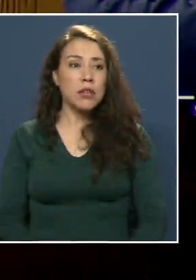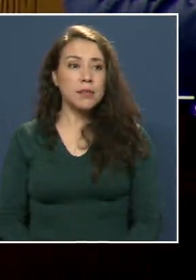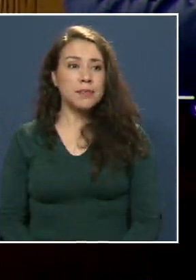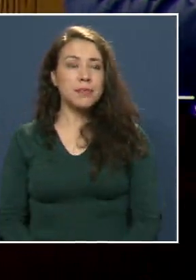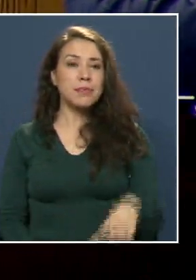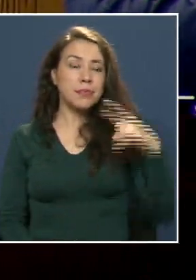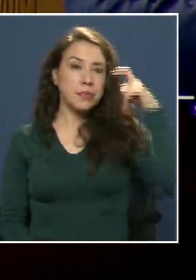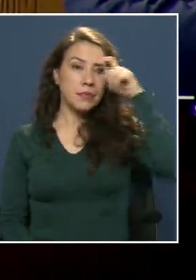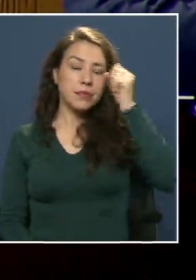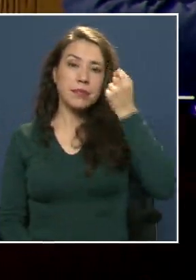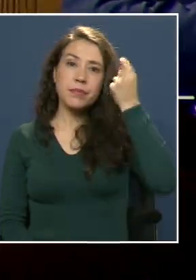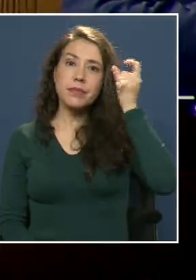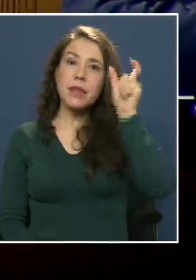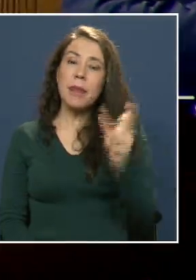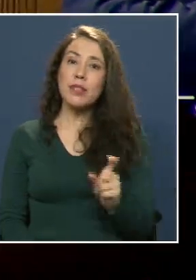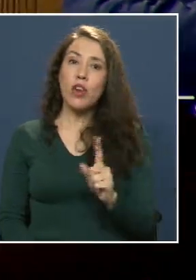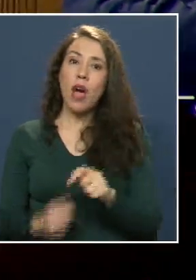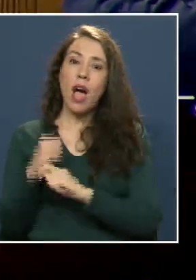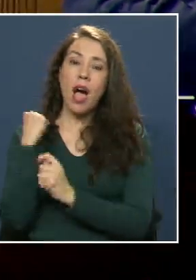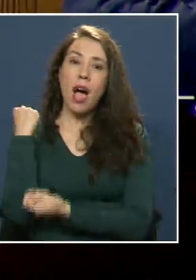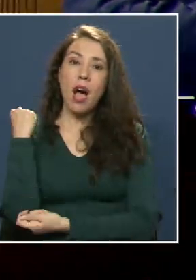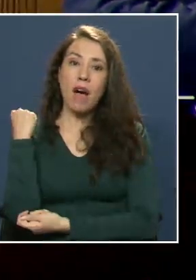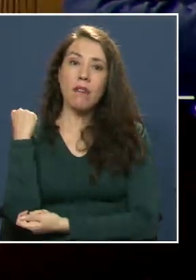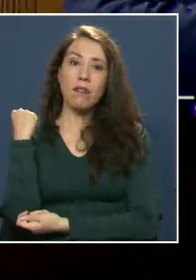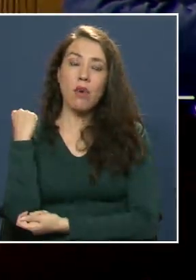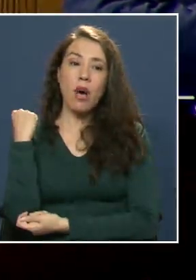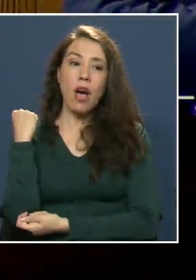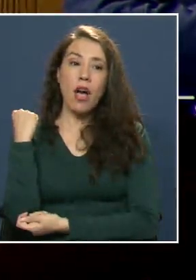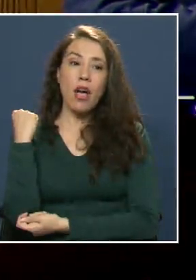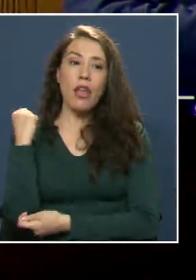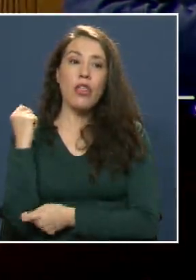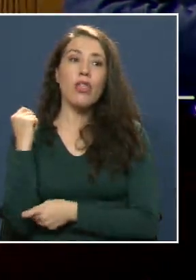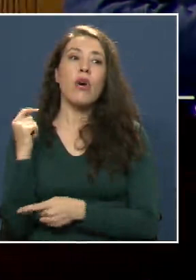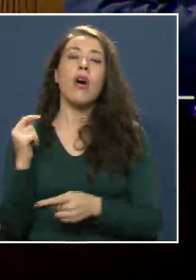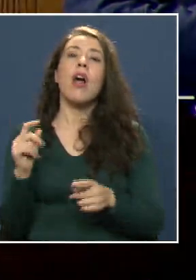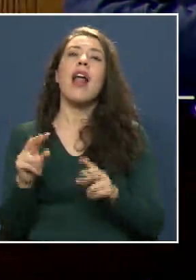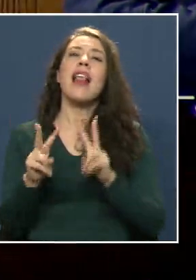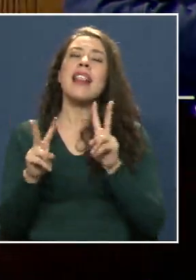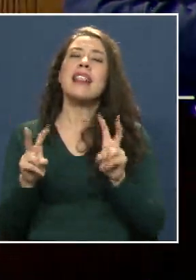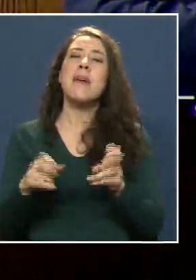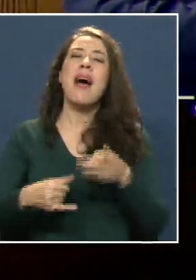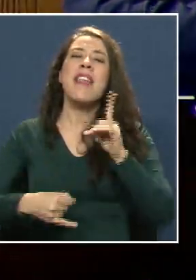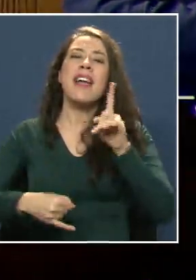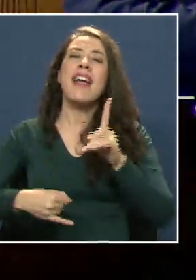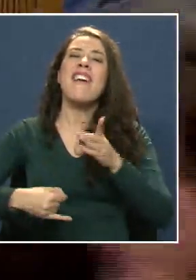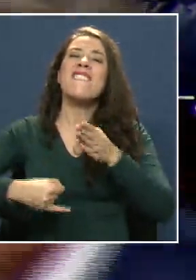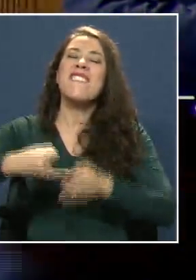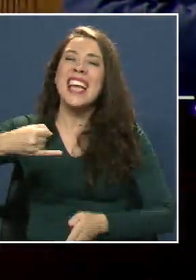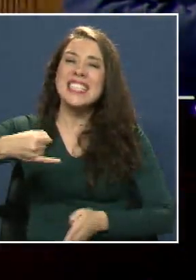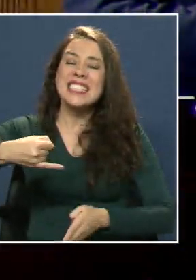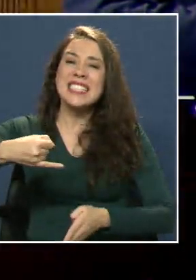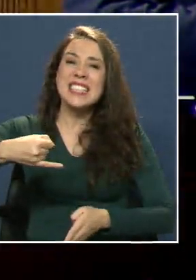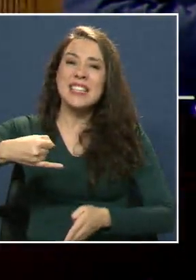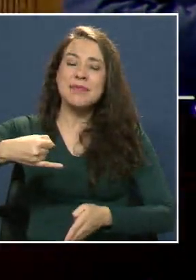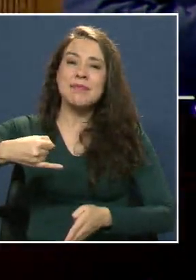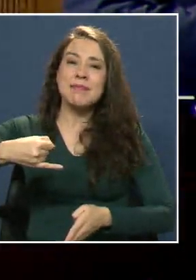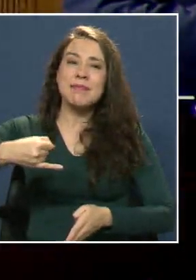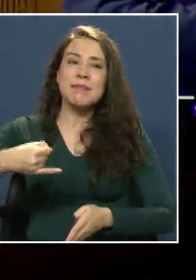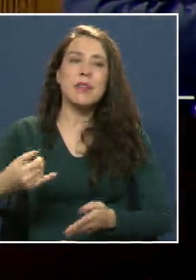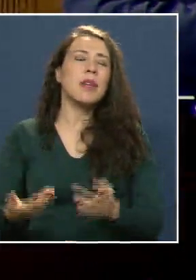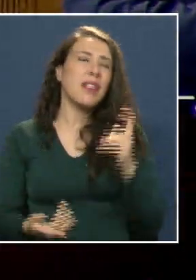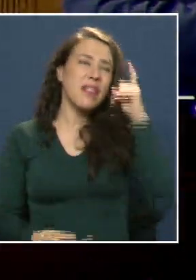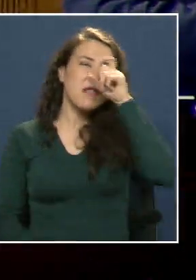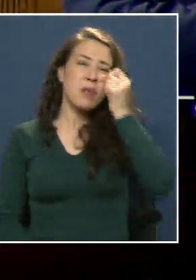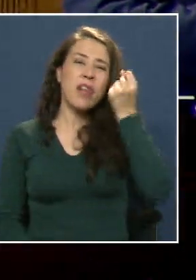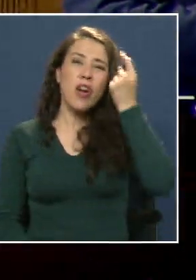Es difícil entender para alguien que no es abogado la lógica de la prescripción. Y es difícil entender, por